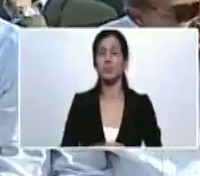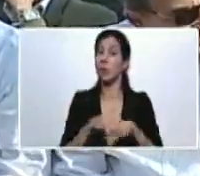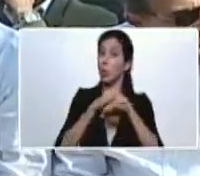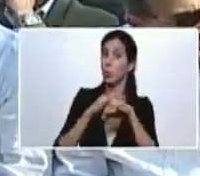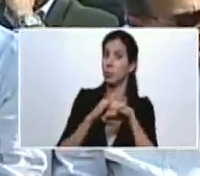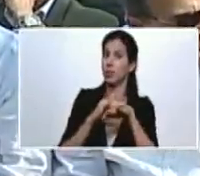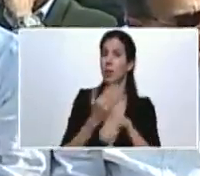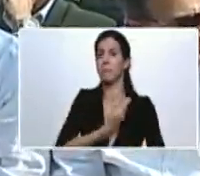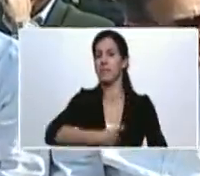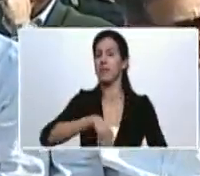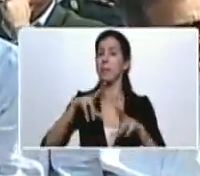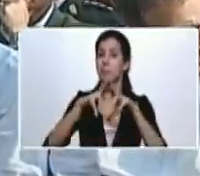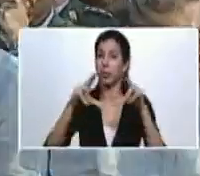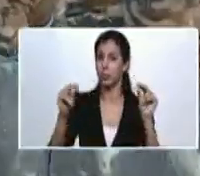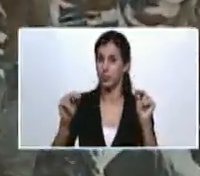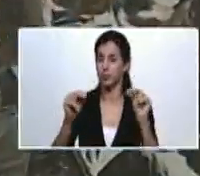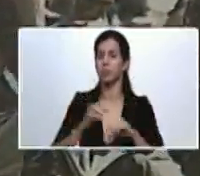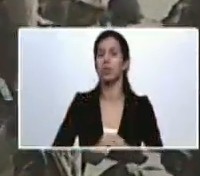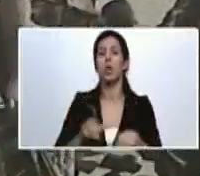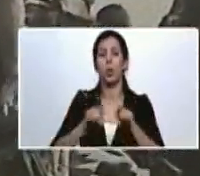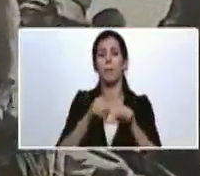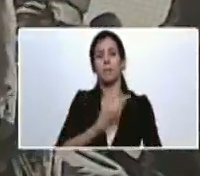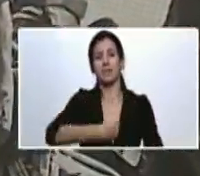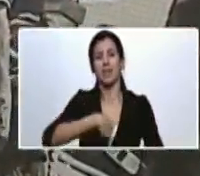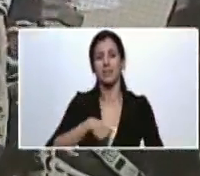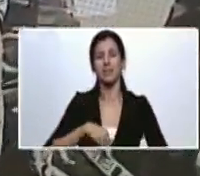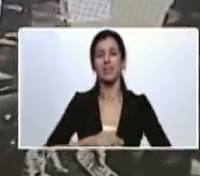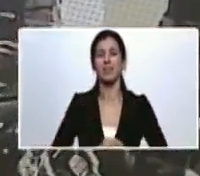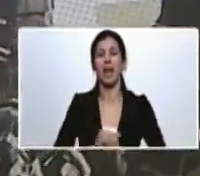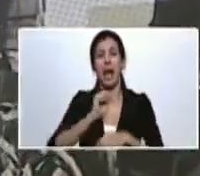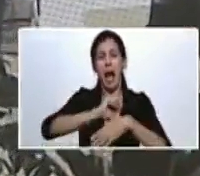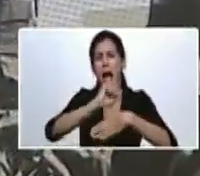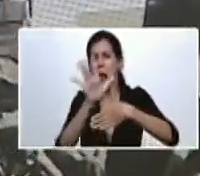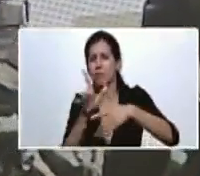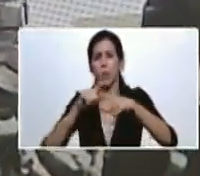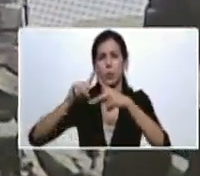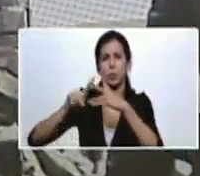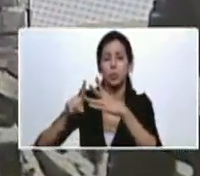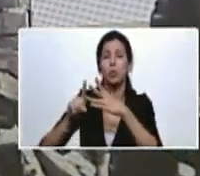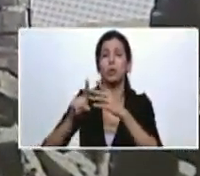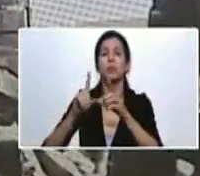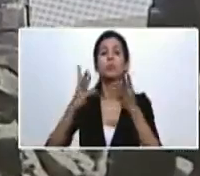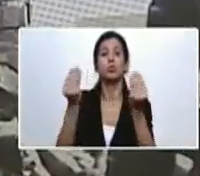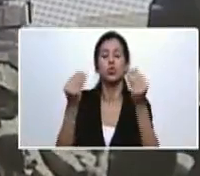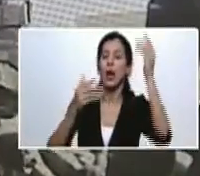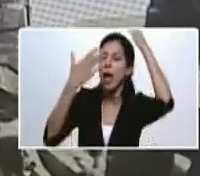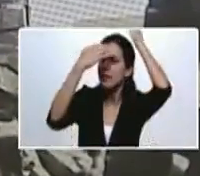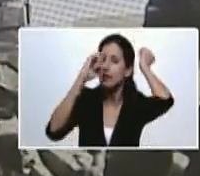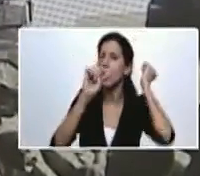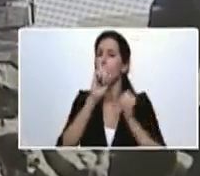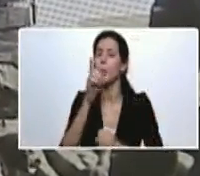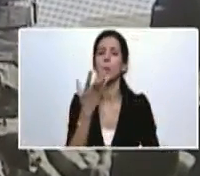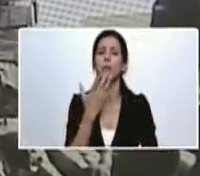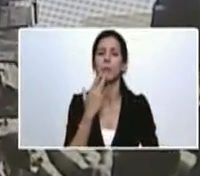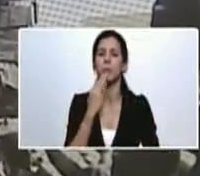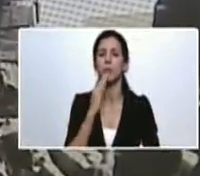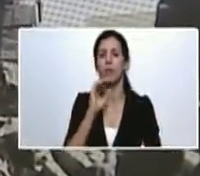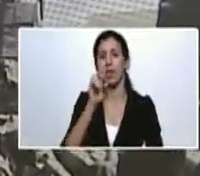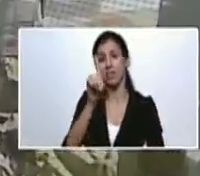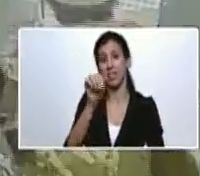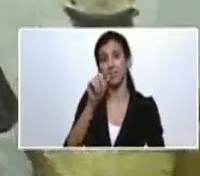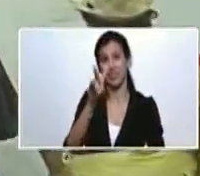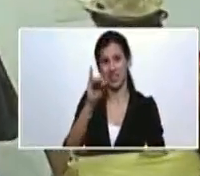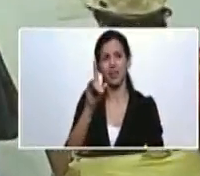Daniel Ortega, así como los presidentes de la Alianza Bolivariana y numerosos cancilleres, uno de ellos, David Choquehuanca, con quien